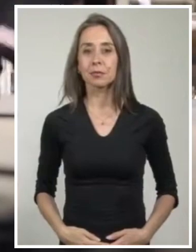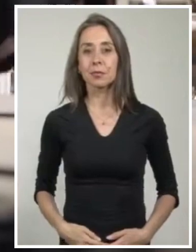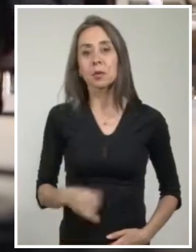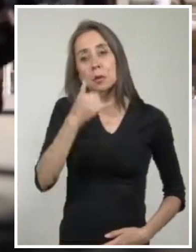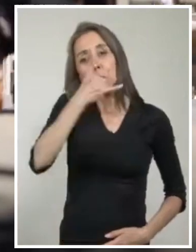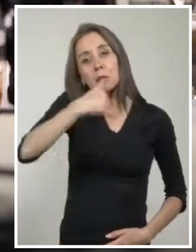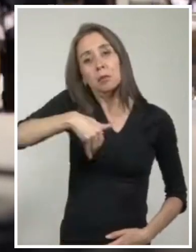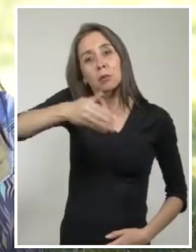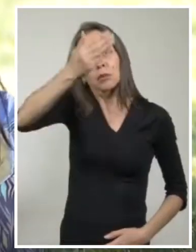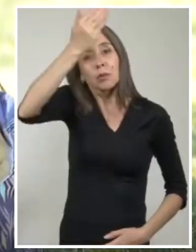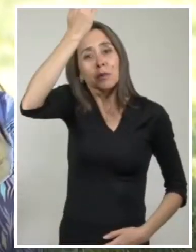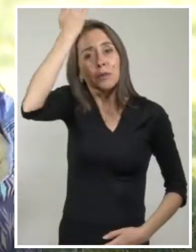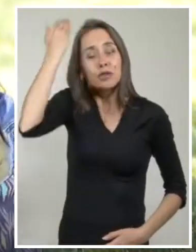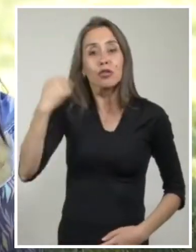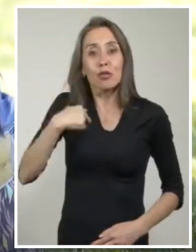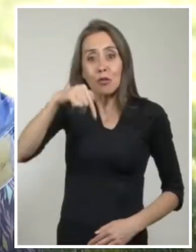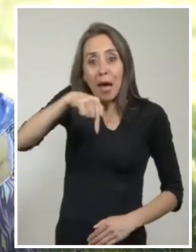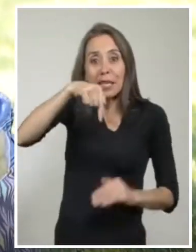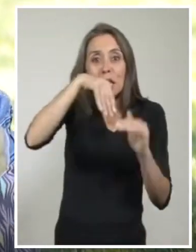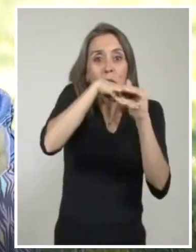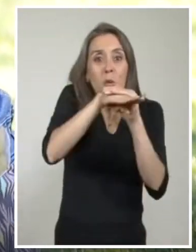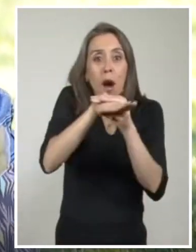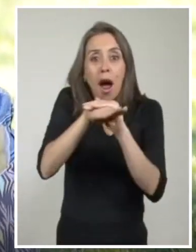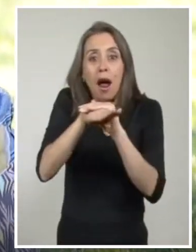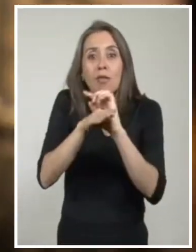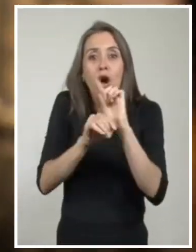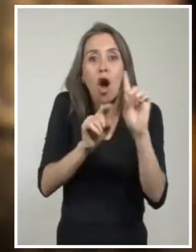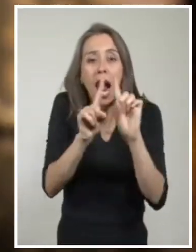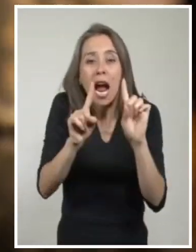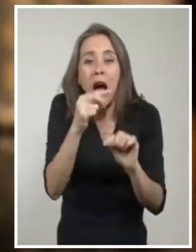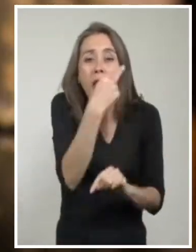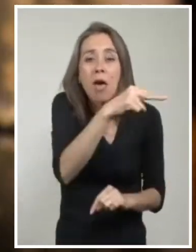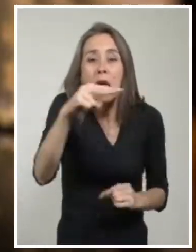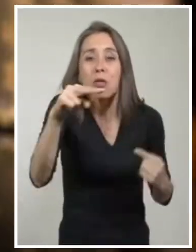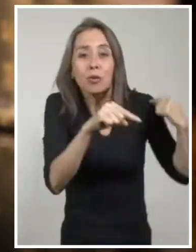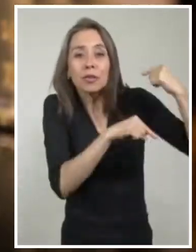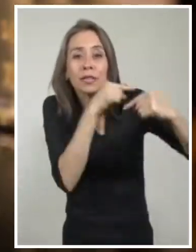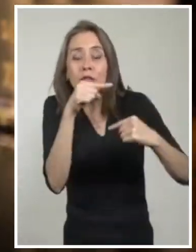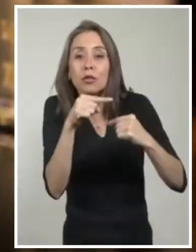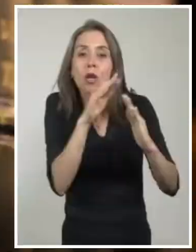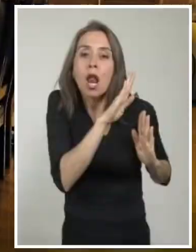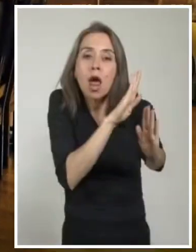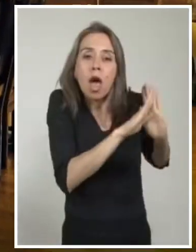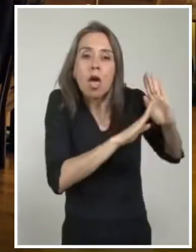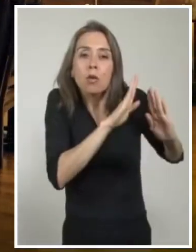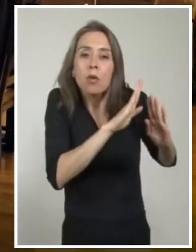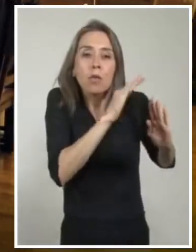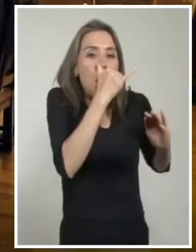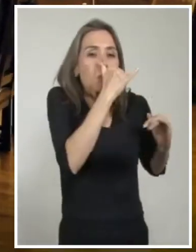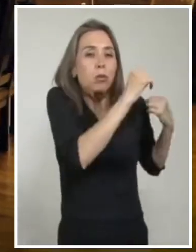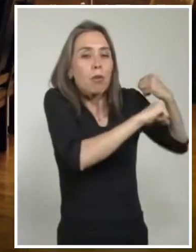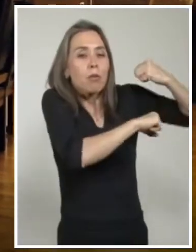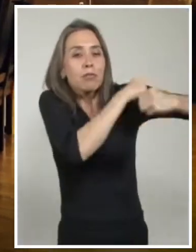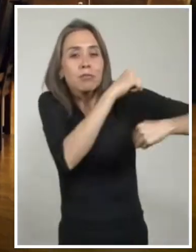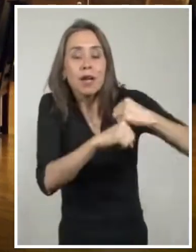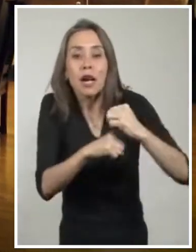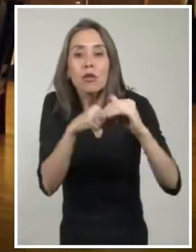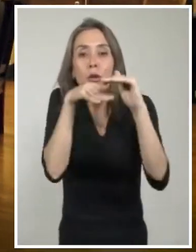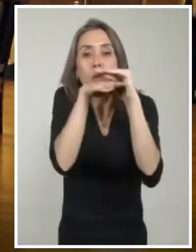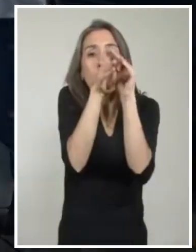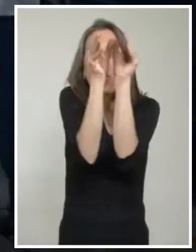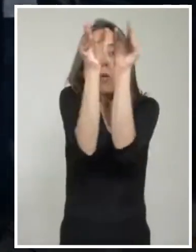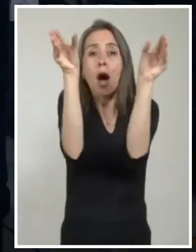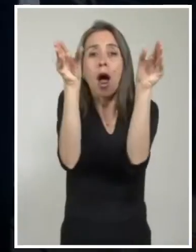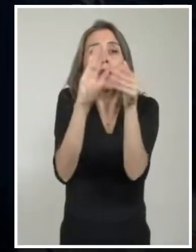Desde hace mucho tiempo he guardado cada una de sus historias y las he protegido en el tiempo, preservando toda la belleza